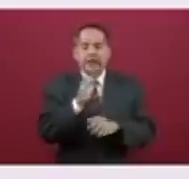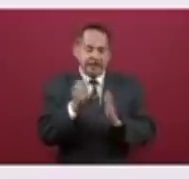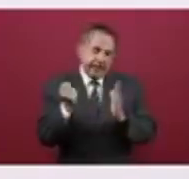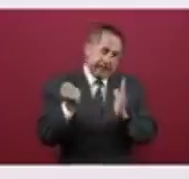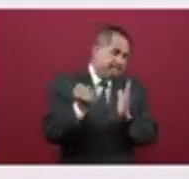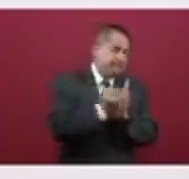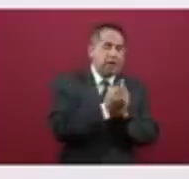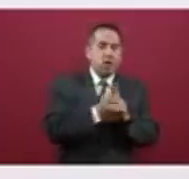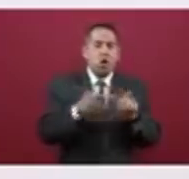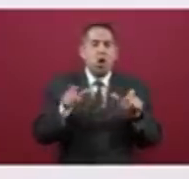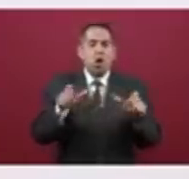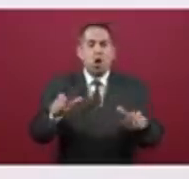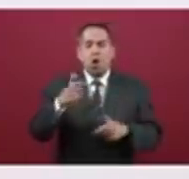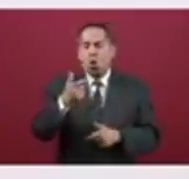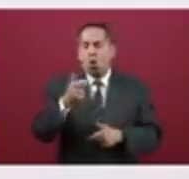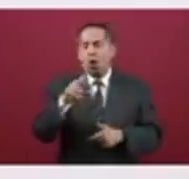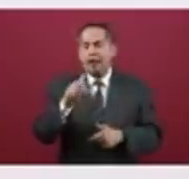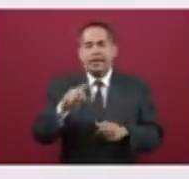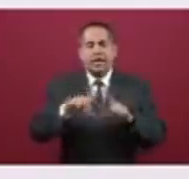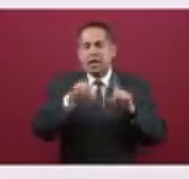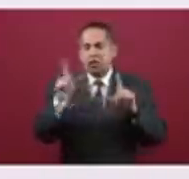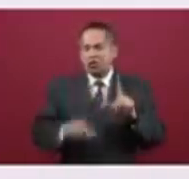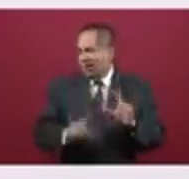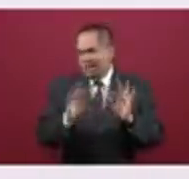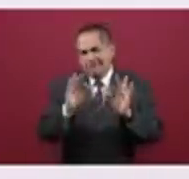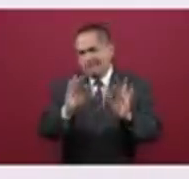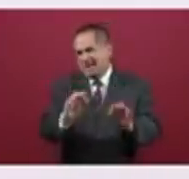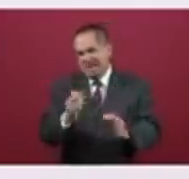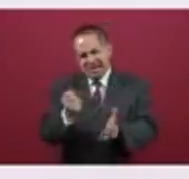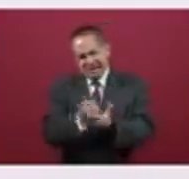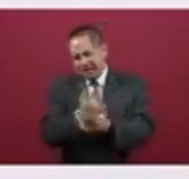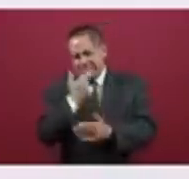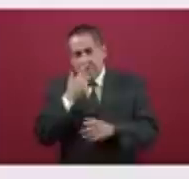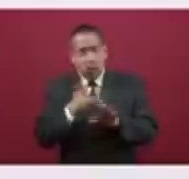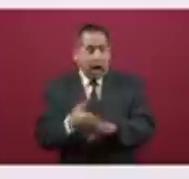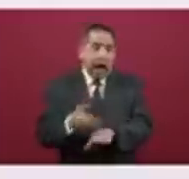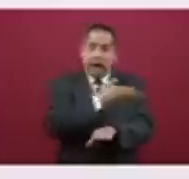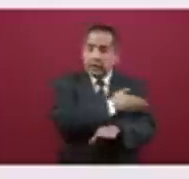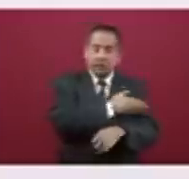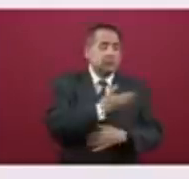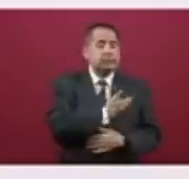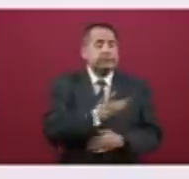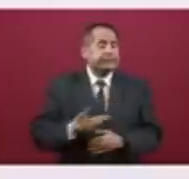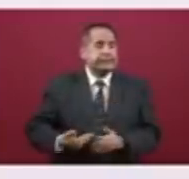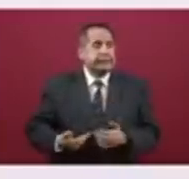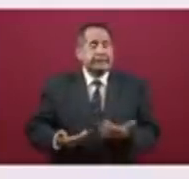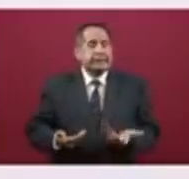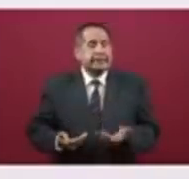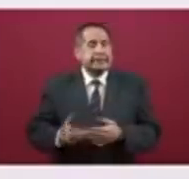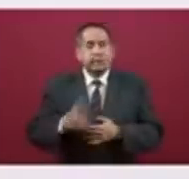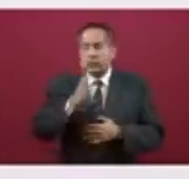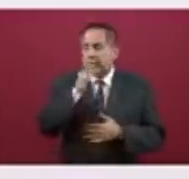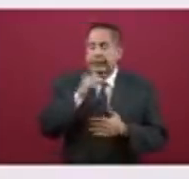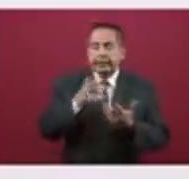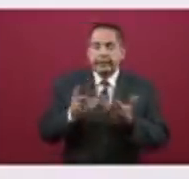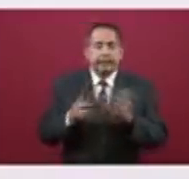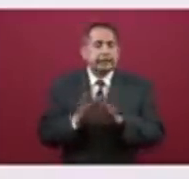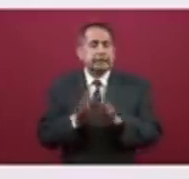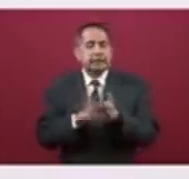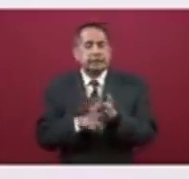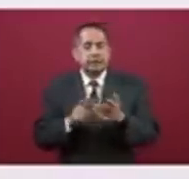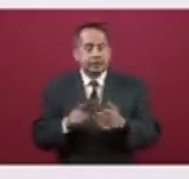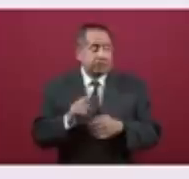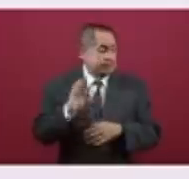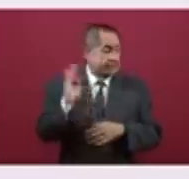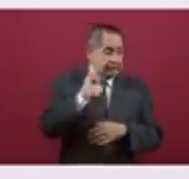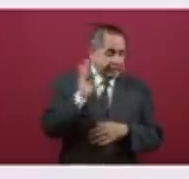nacional antes de esa reforma el presidente solo podía en el